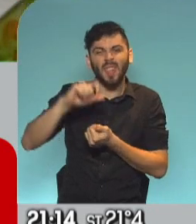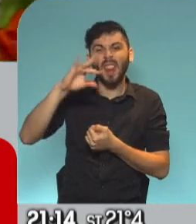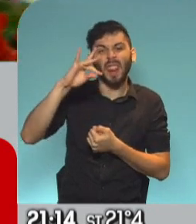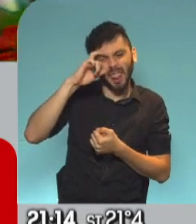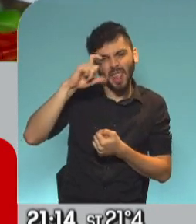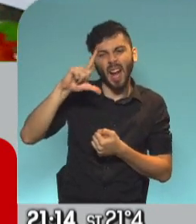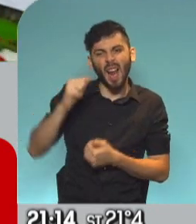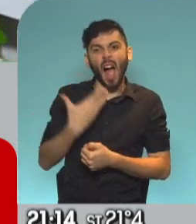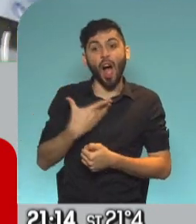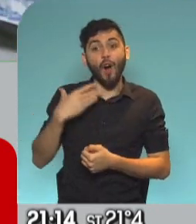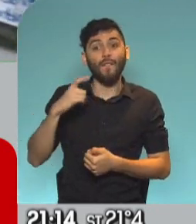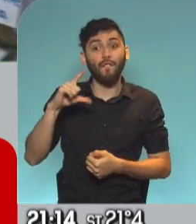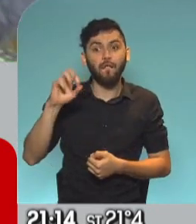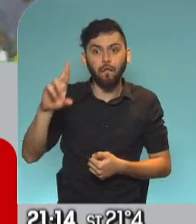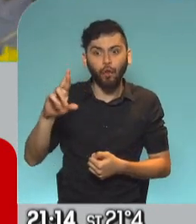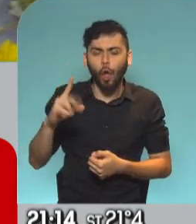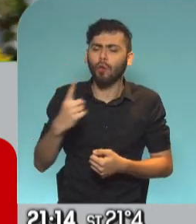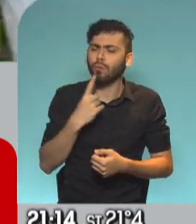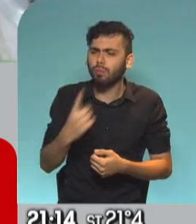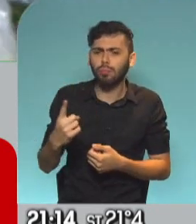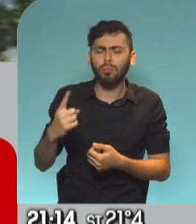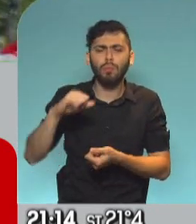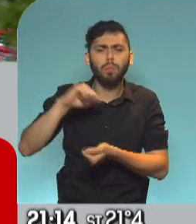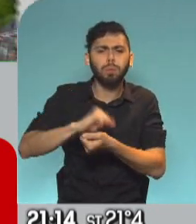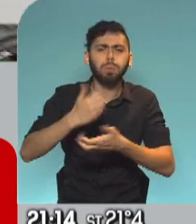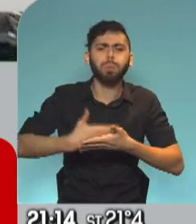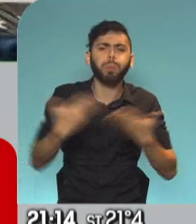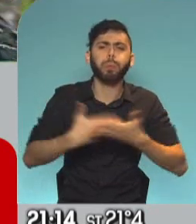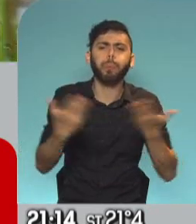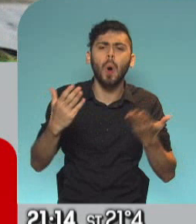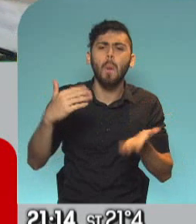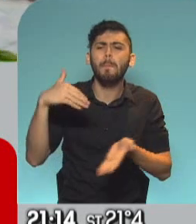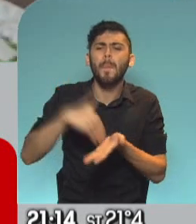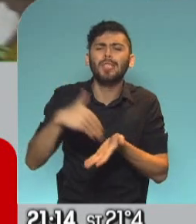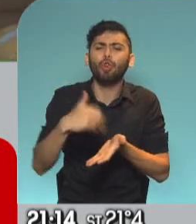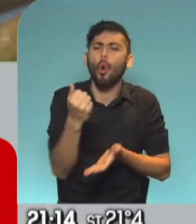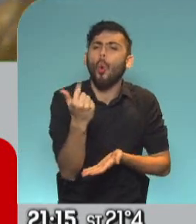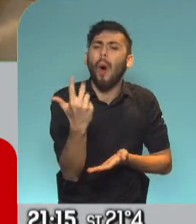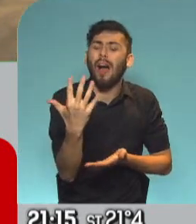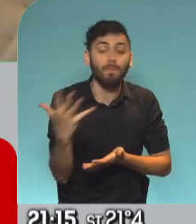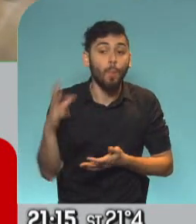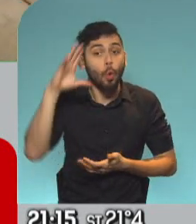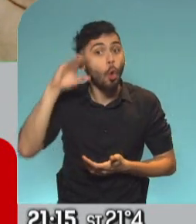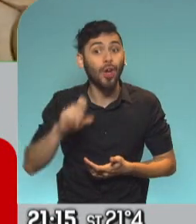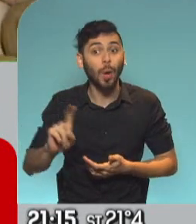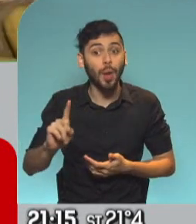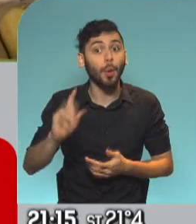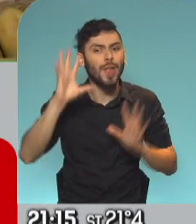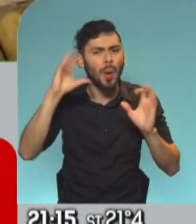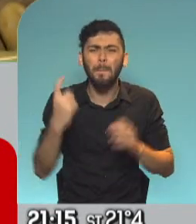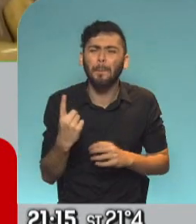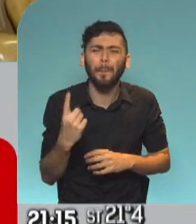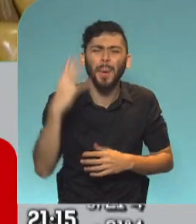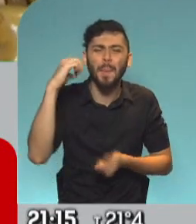cuántos millones ya se publicaron, pero sí recuerda cuál fue la primera tirada que hicieron,